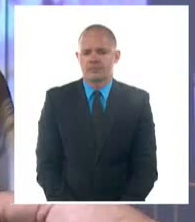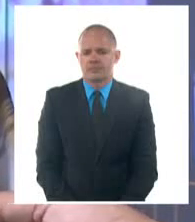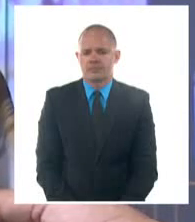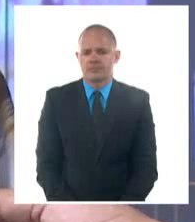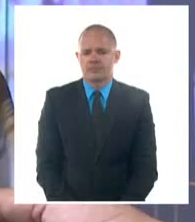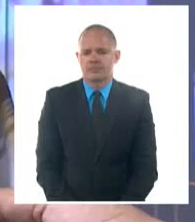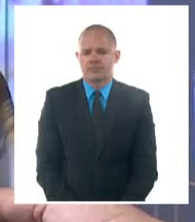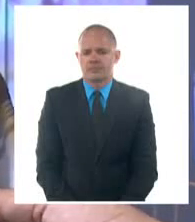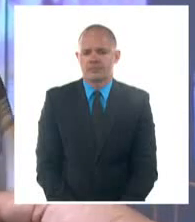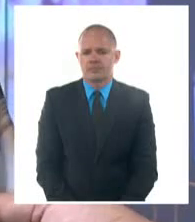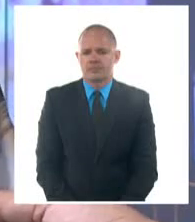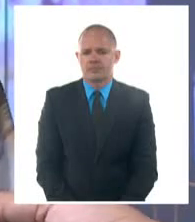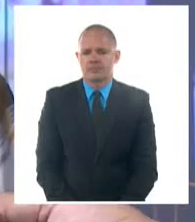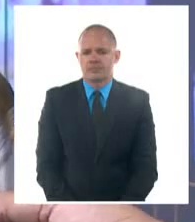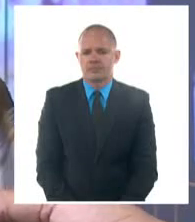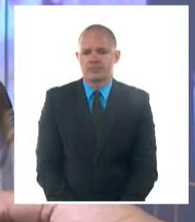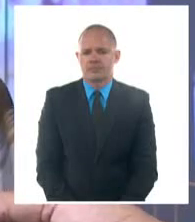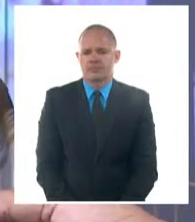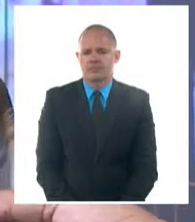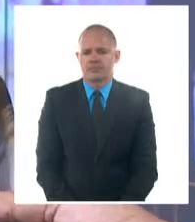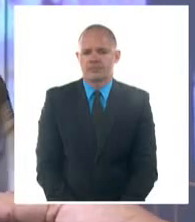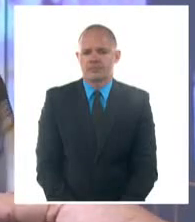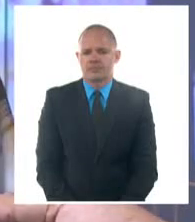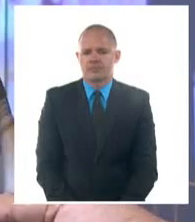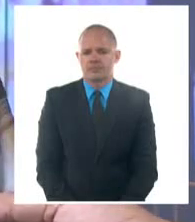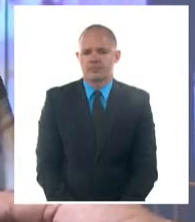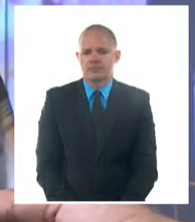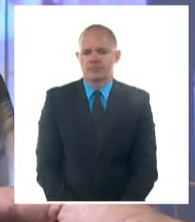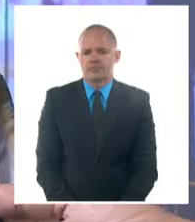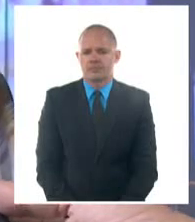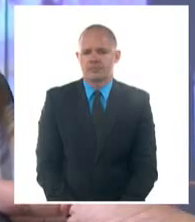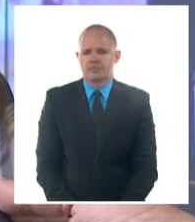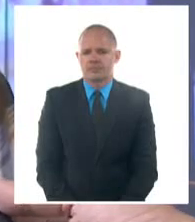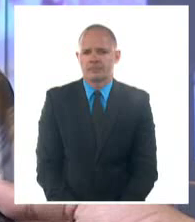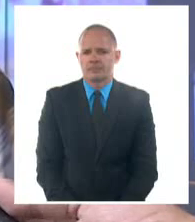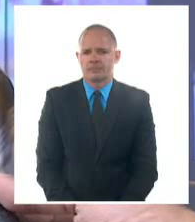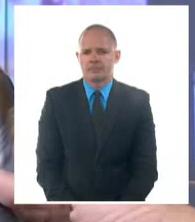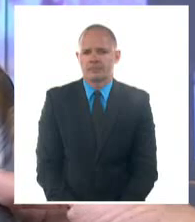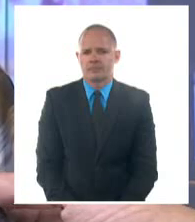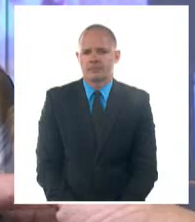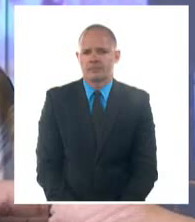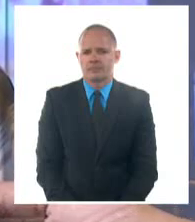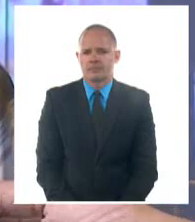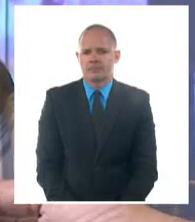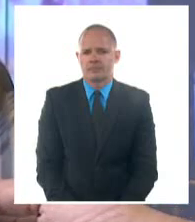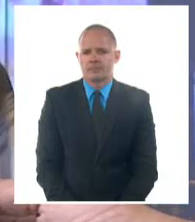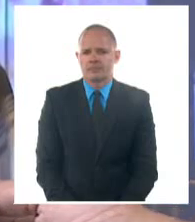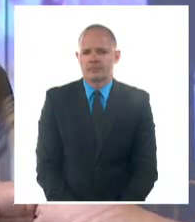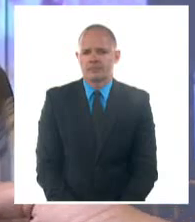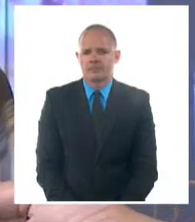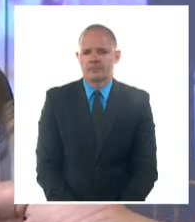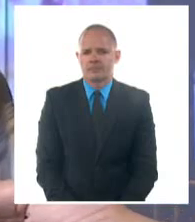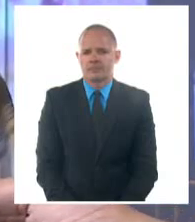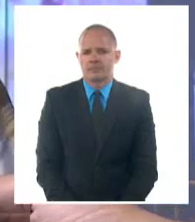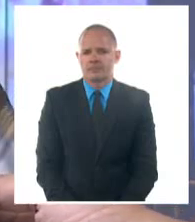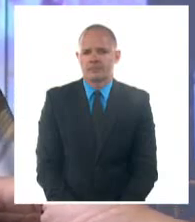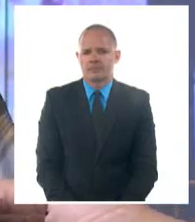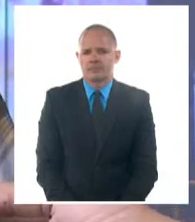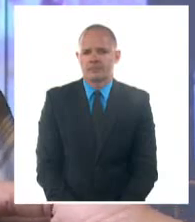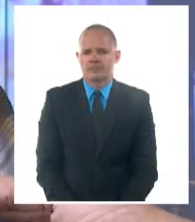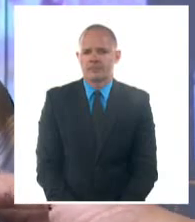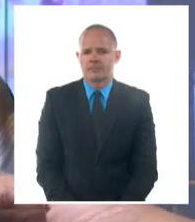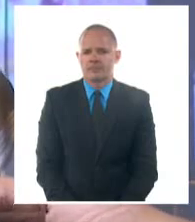flotante de Santiago de Cuba ya está recibiendo combustible y ya se nos va a incorporar nuevamente al sistema. También decir que